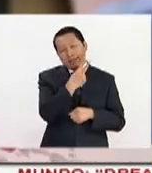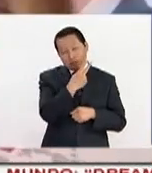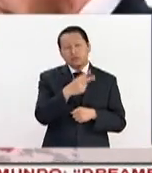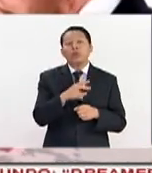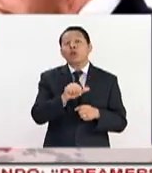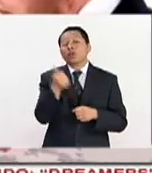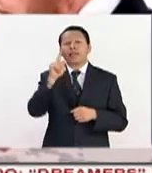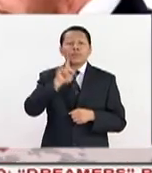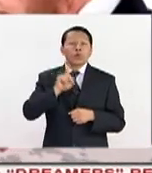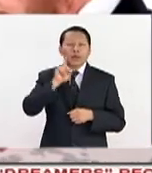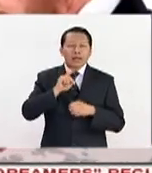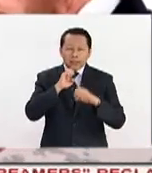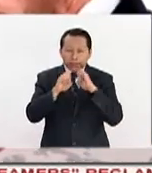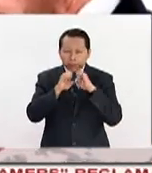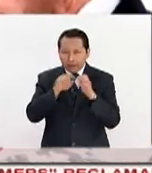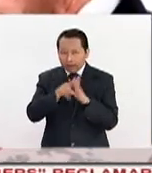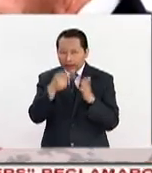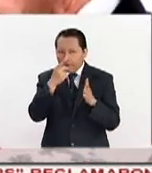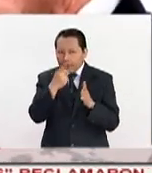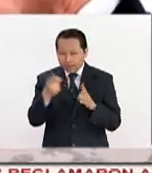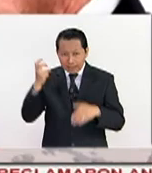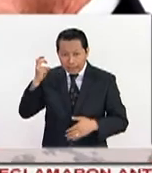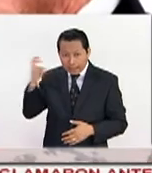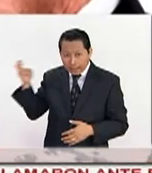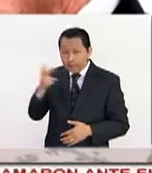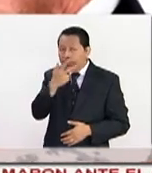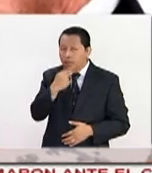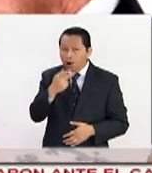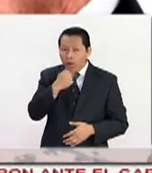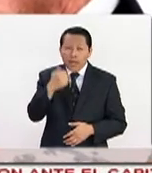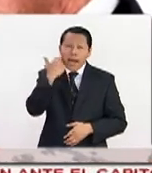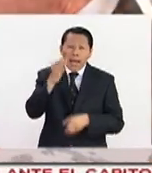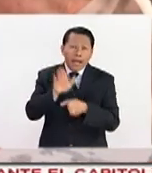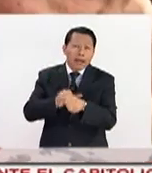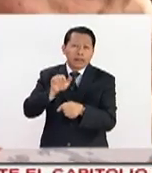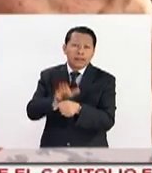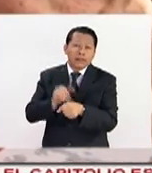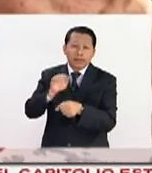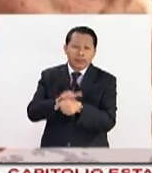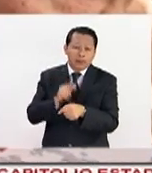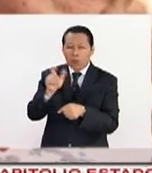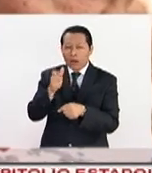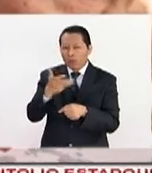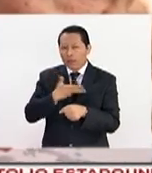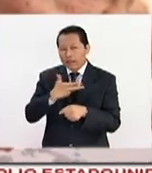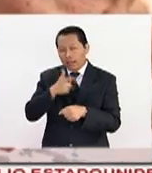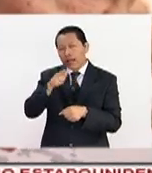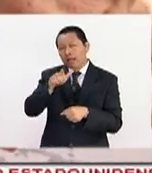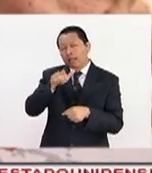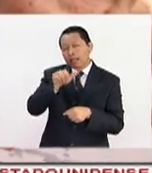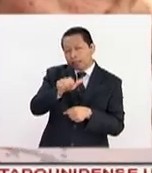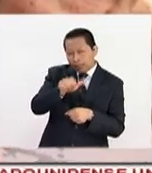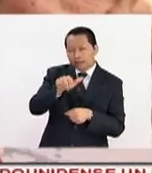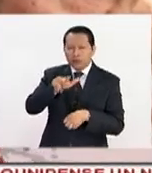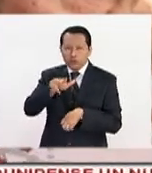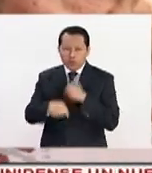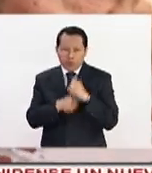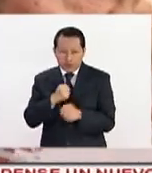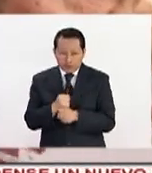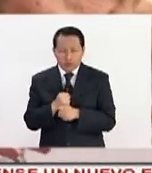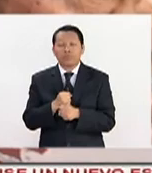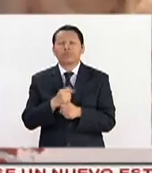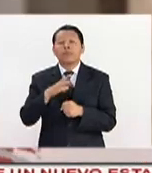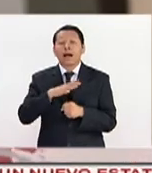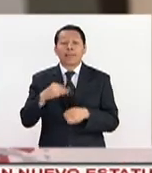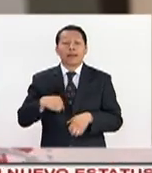mujeres entrevistadas por el periódico aseguraron que Moore trató de seducirlas cuando ellas tenían entre 16 y 18 años. Al respecto,